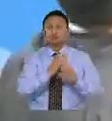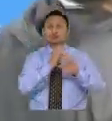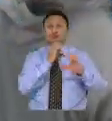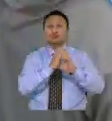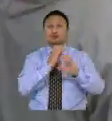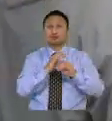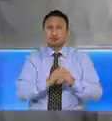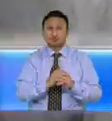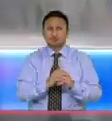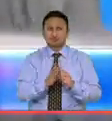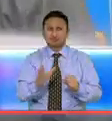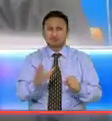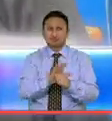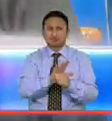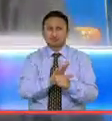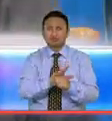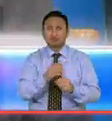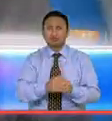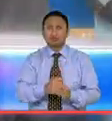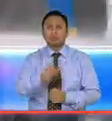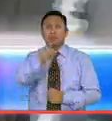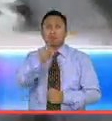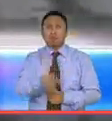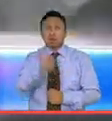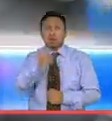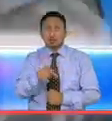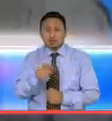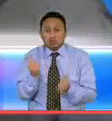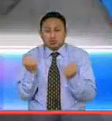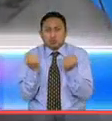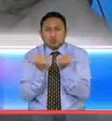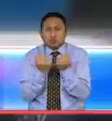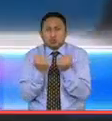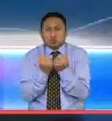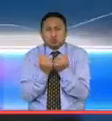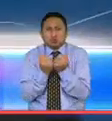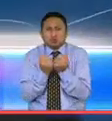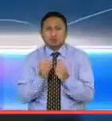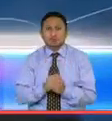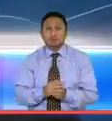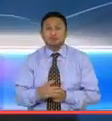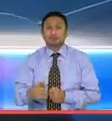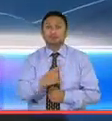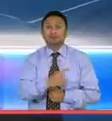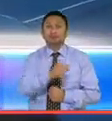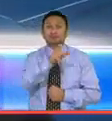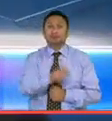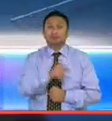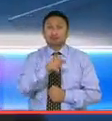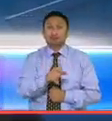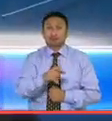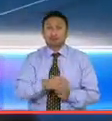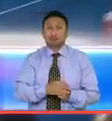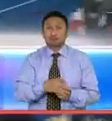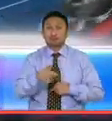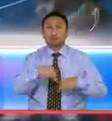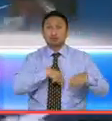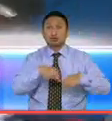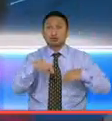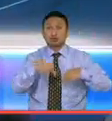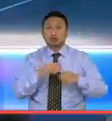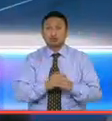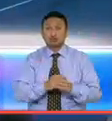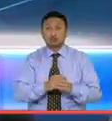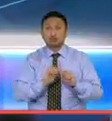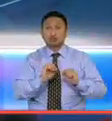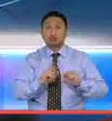su capacidad, pues las personas iban hasta en la puerta de ingreso y salida. En estos casos, los agentes civiles de tránsito realizan un